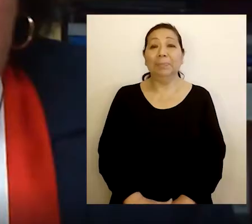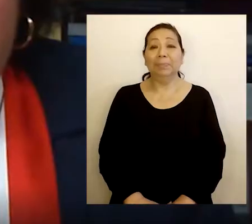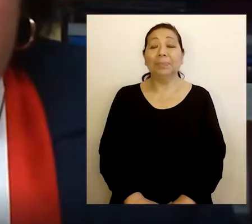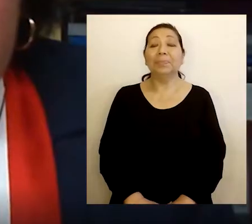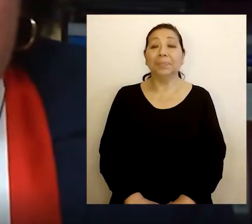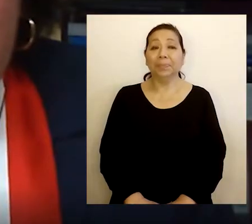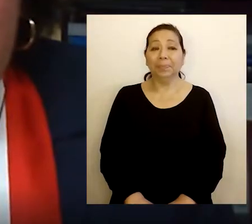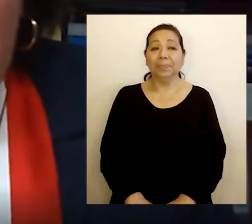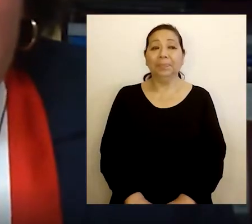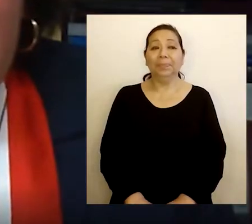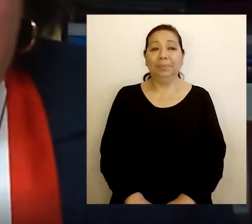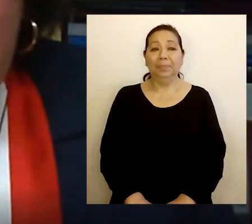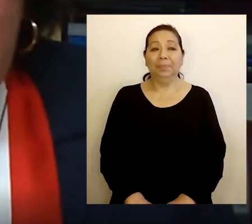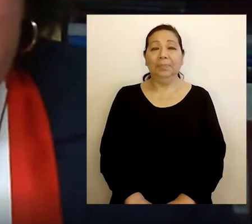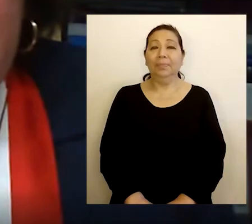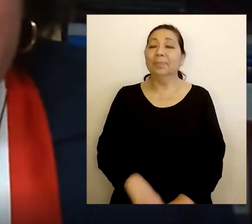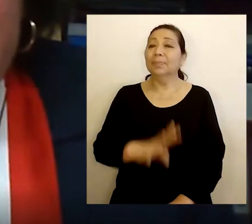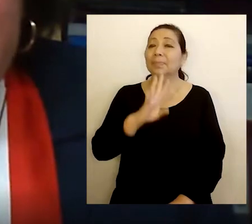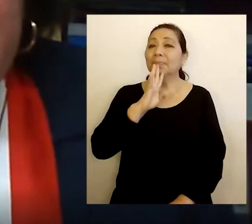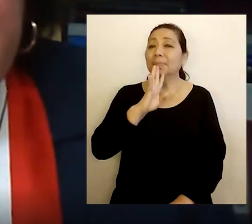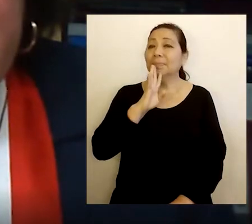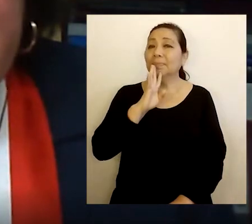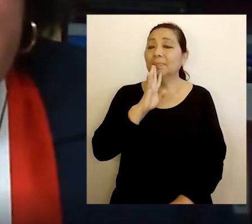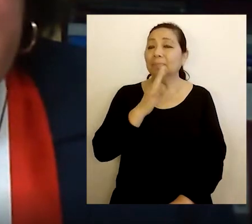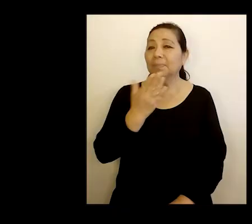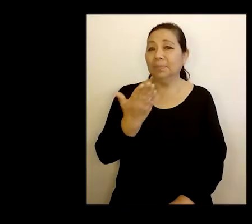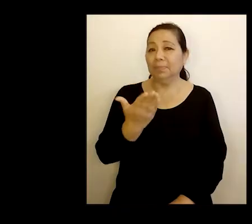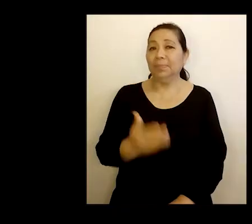A ver, hable, don abogado.